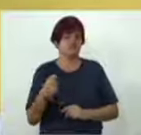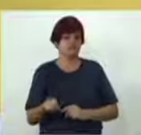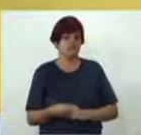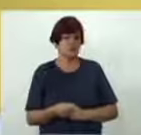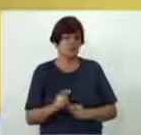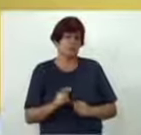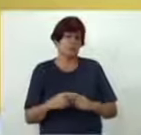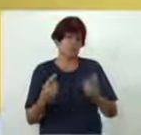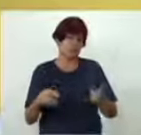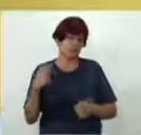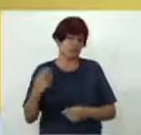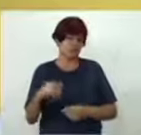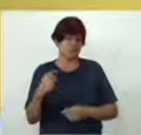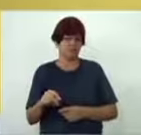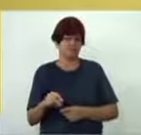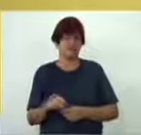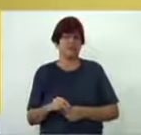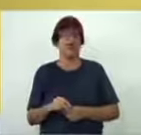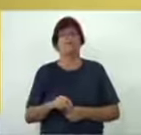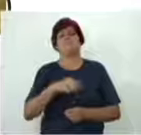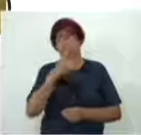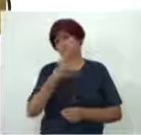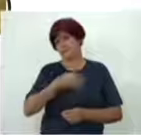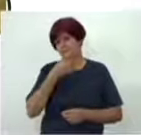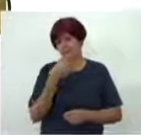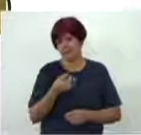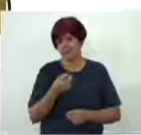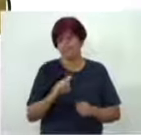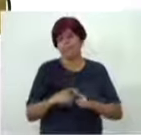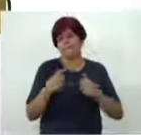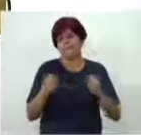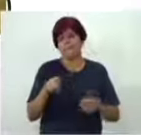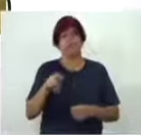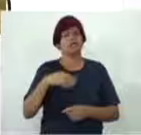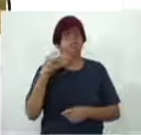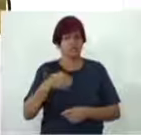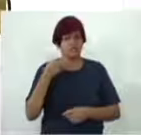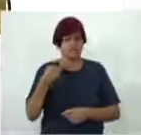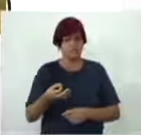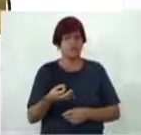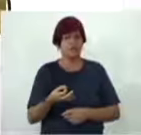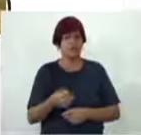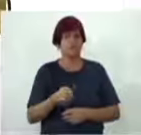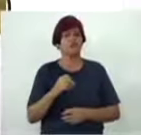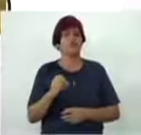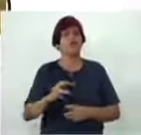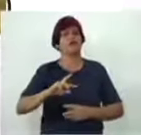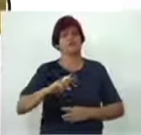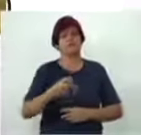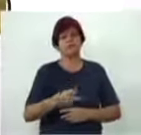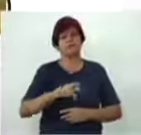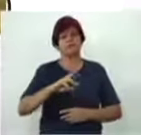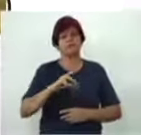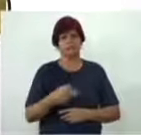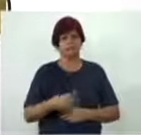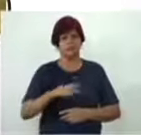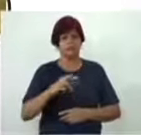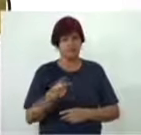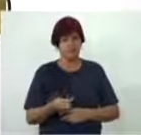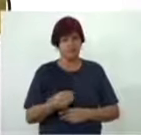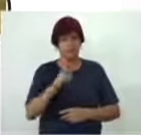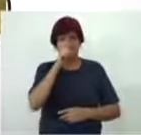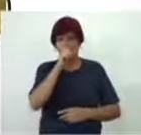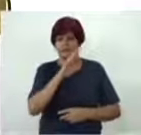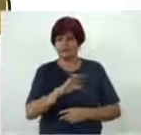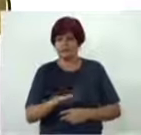qué el ejercicio? Vamos a dar los fundamentos. ¿Por qué? Porque el ejercicio permite la repetición reiterada por parte